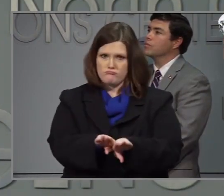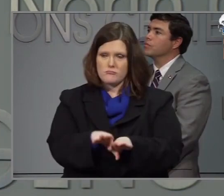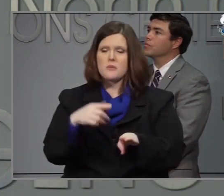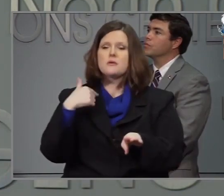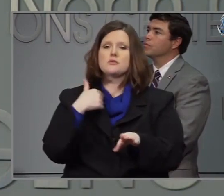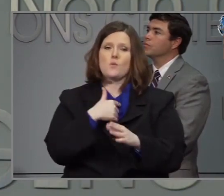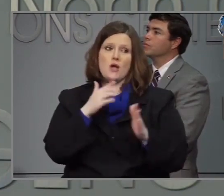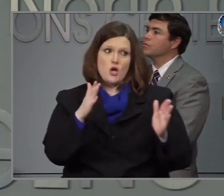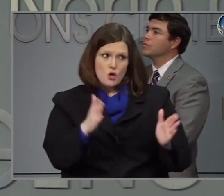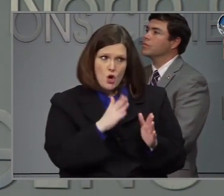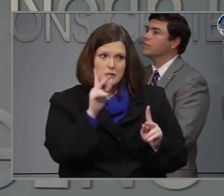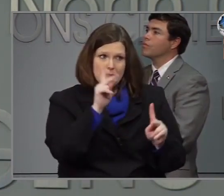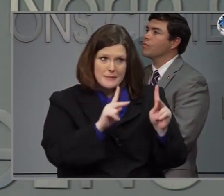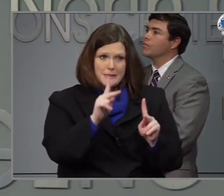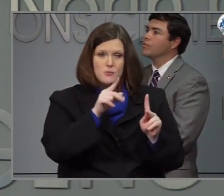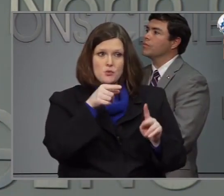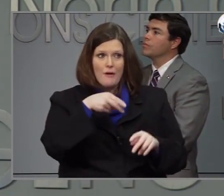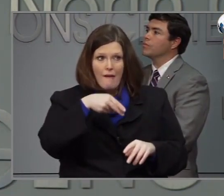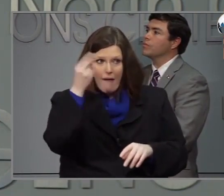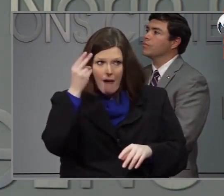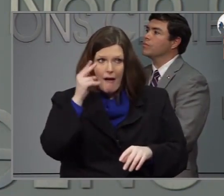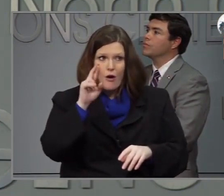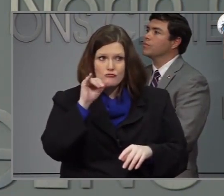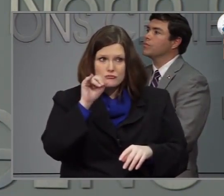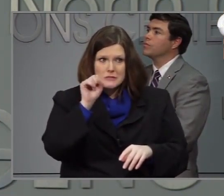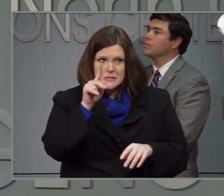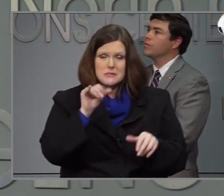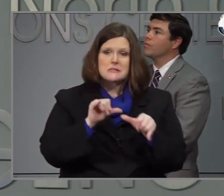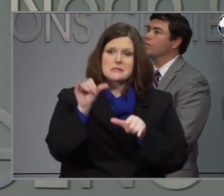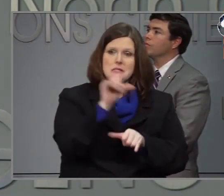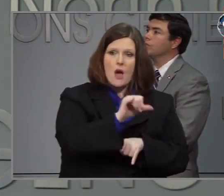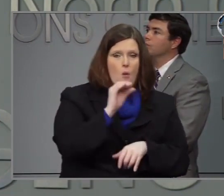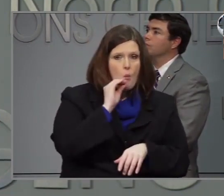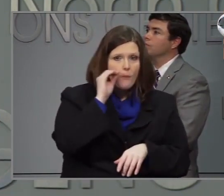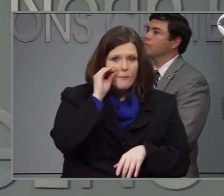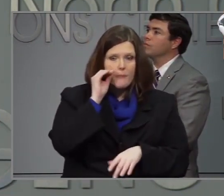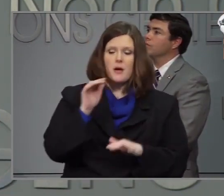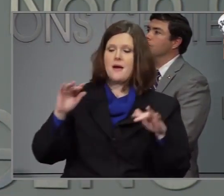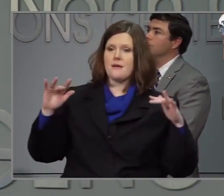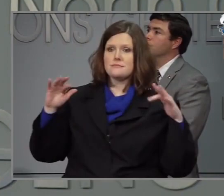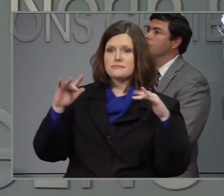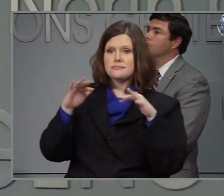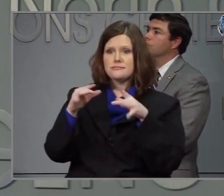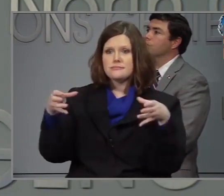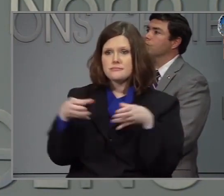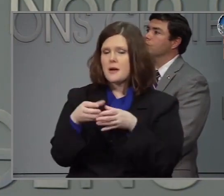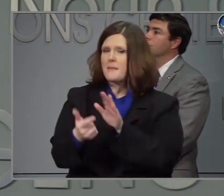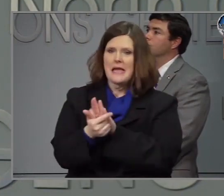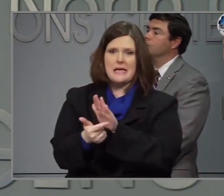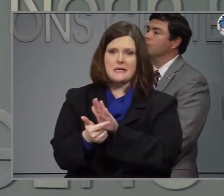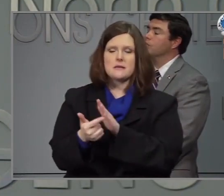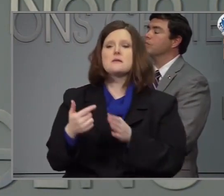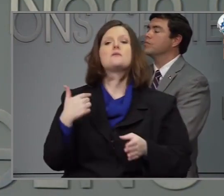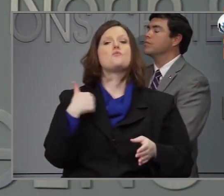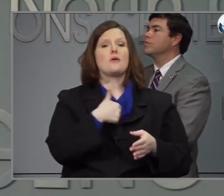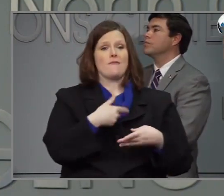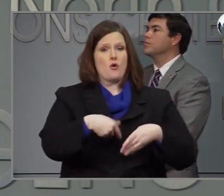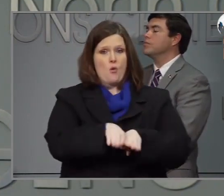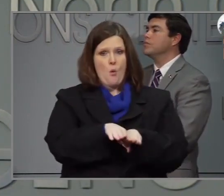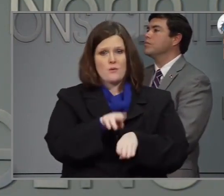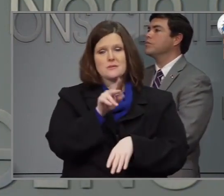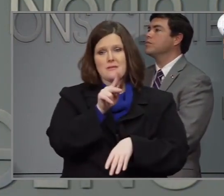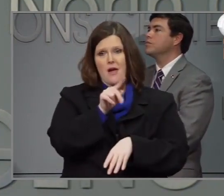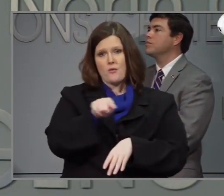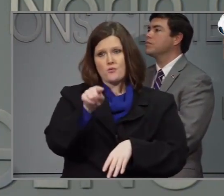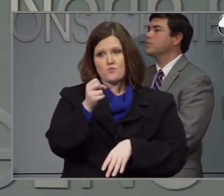categoría de alto riesgo que se queden en casa ni tampoco en agrupaciones en masa y también ya cerramos